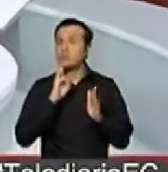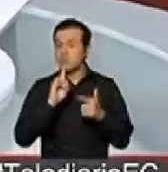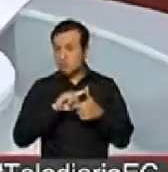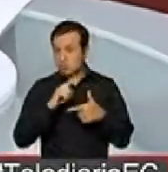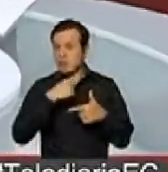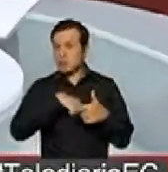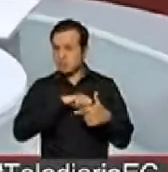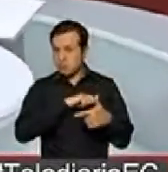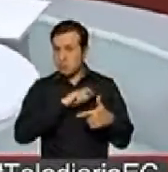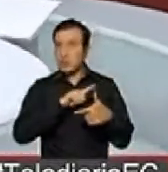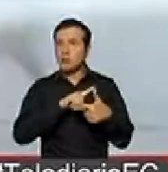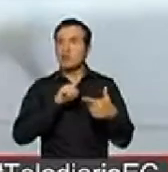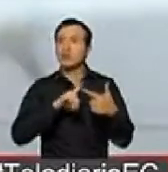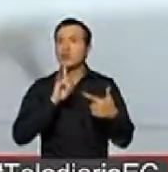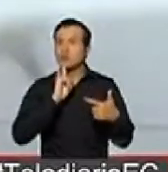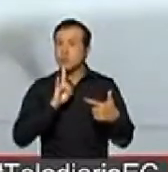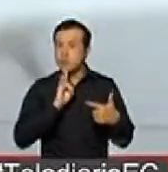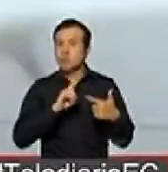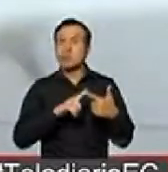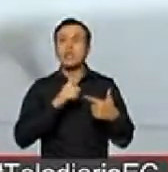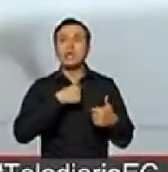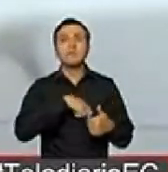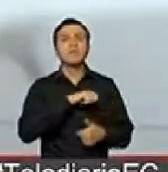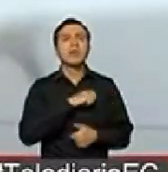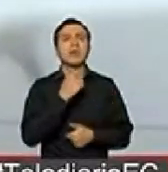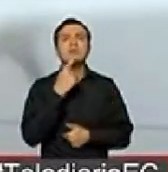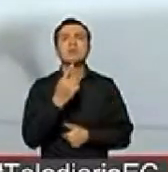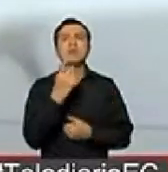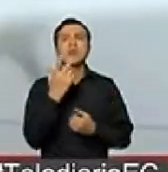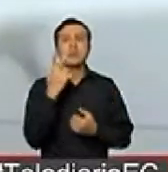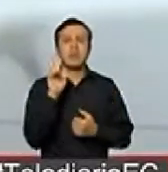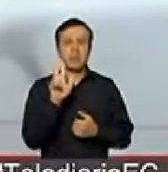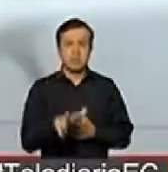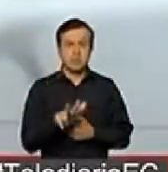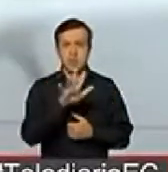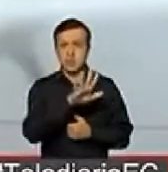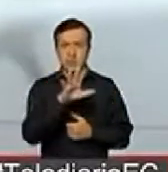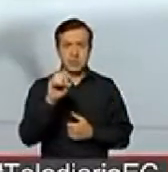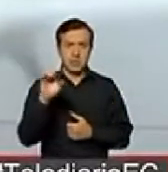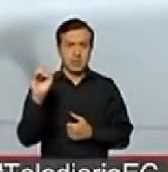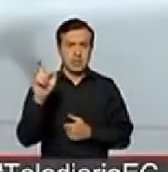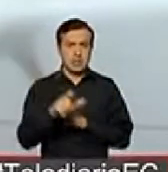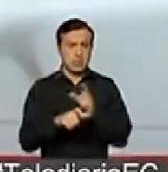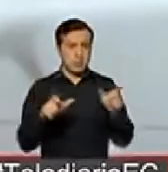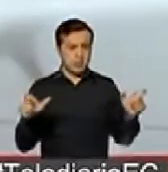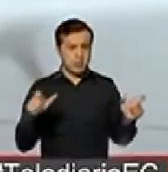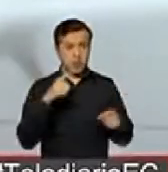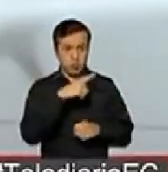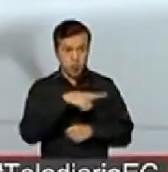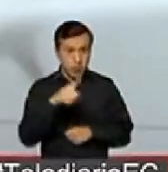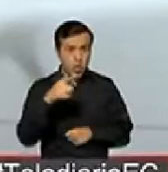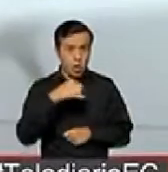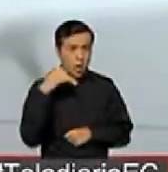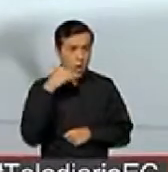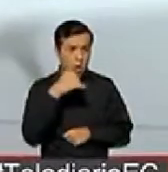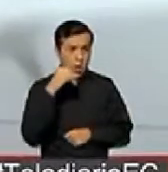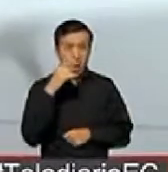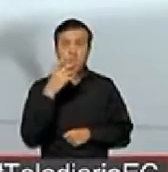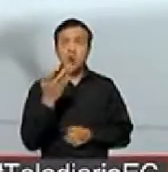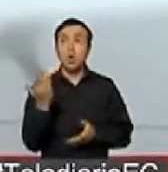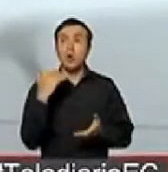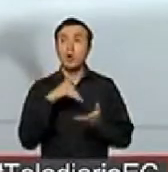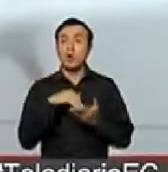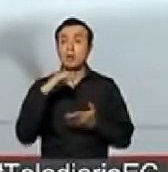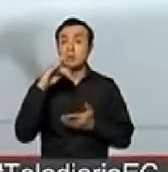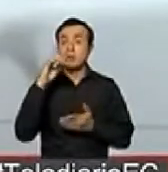En Estados Unidos. Y leía una noticia sobre España que impidieron que más de 3.500 personas que habían cometido este tipo de delitos puedan